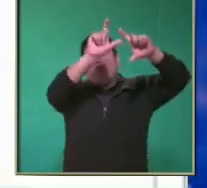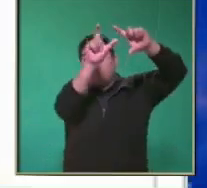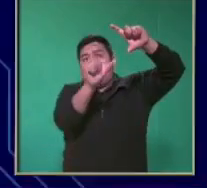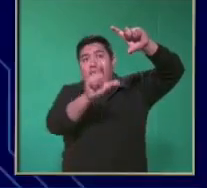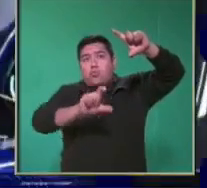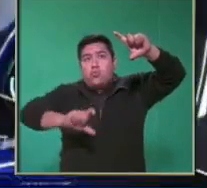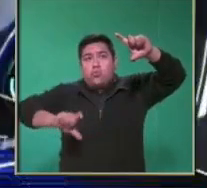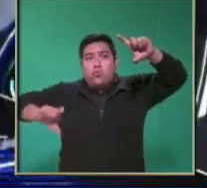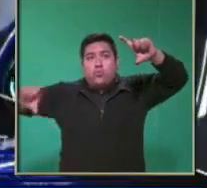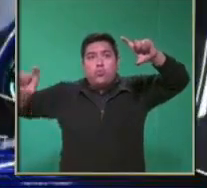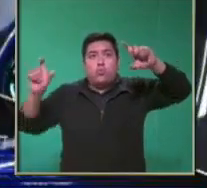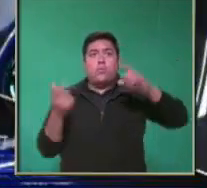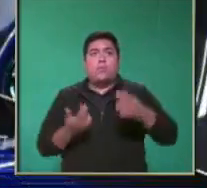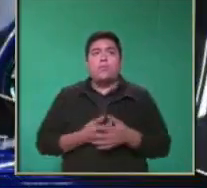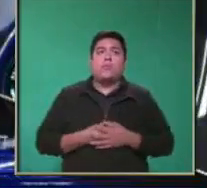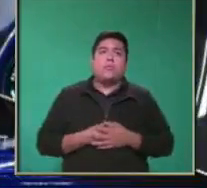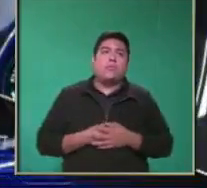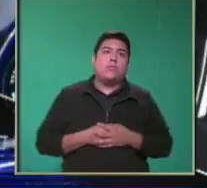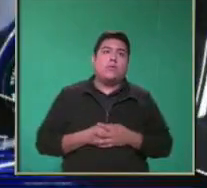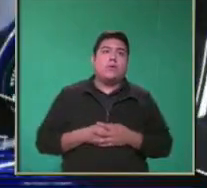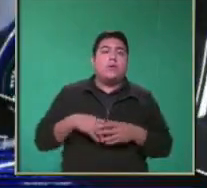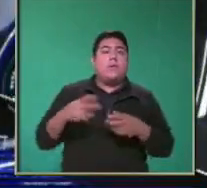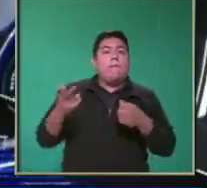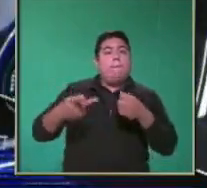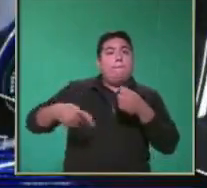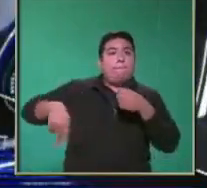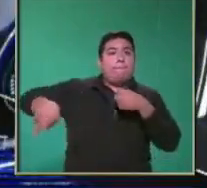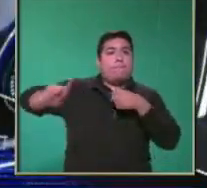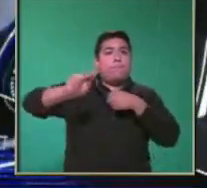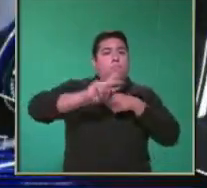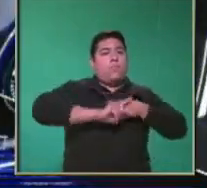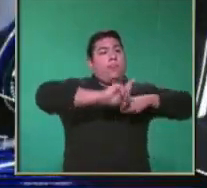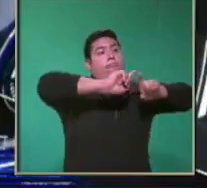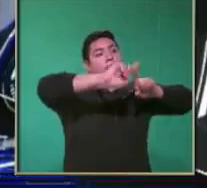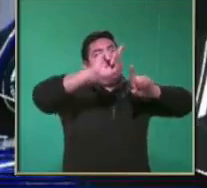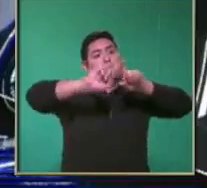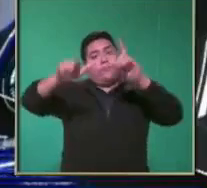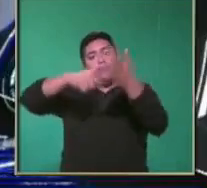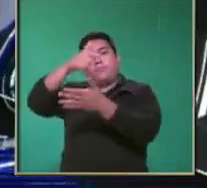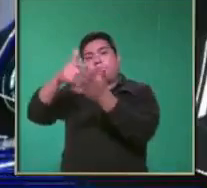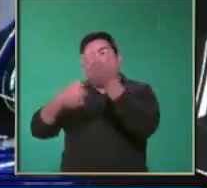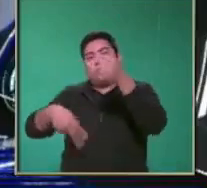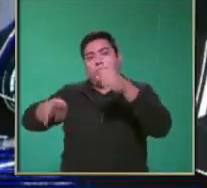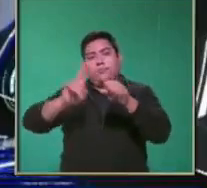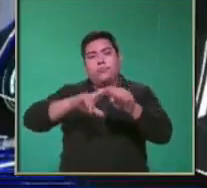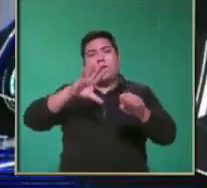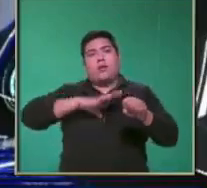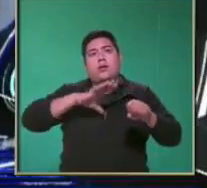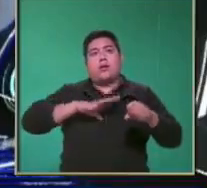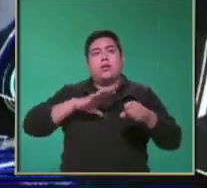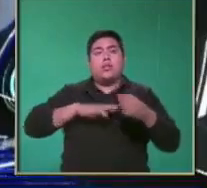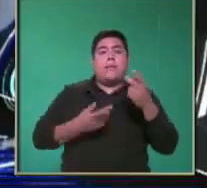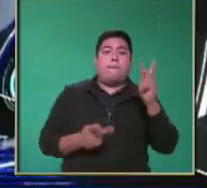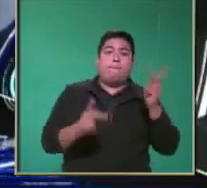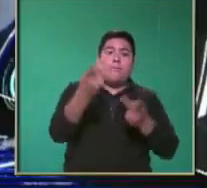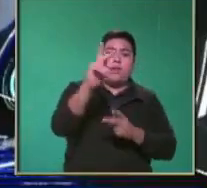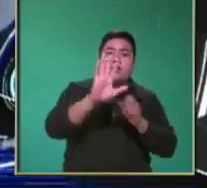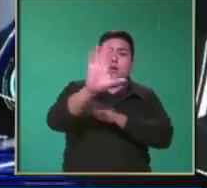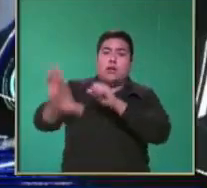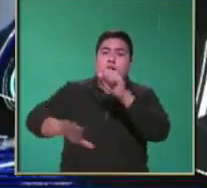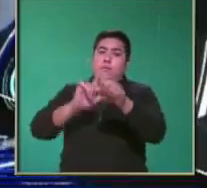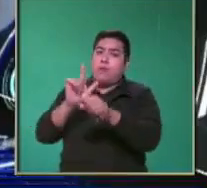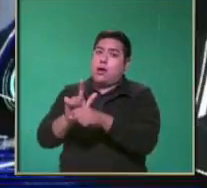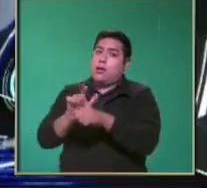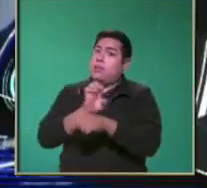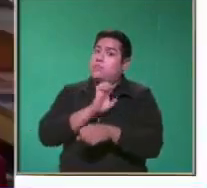México. Nuestro país posee variedad de regiones naturales donde habitan diversidad de plantas y animales únicos